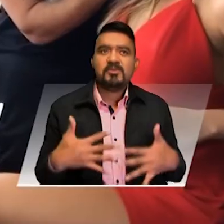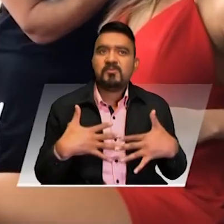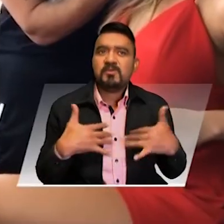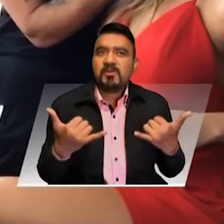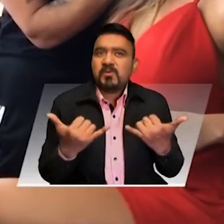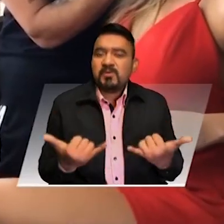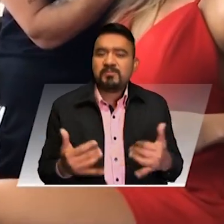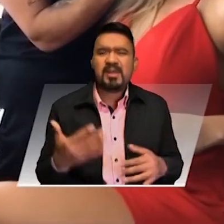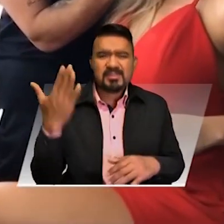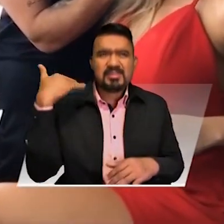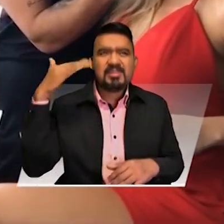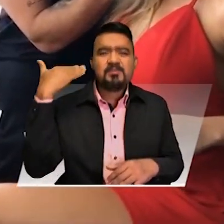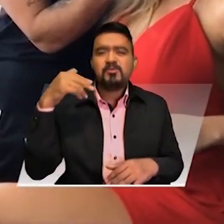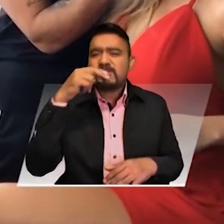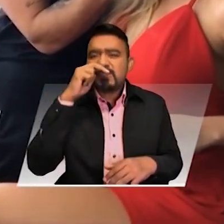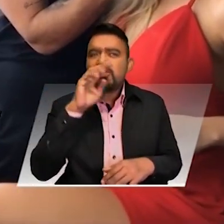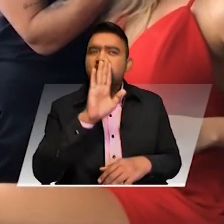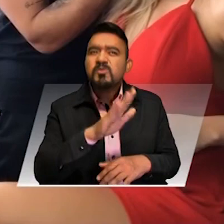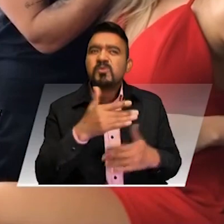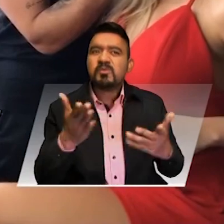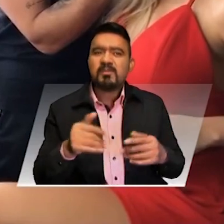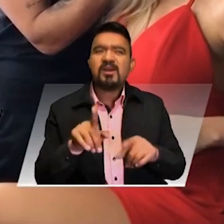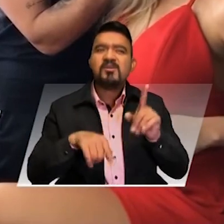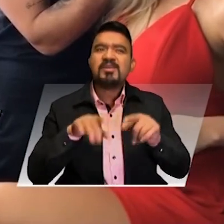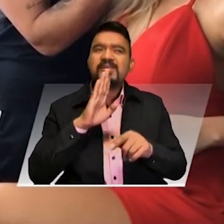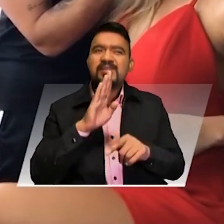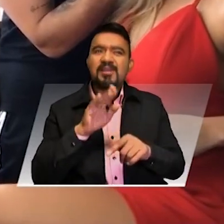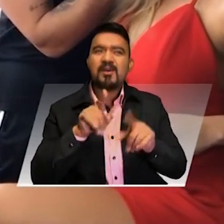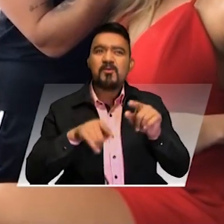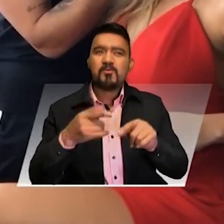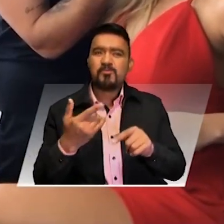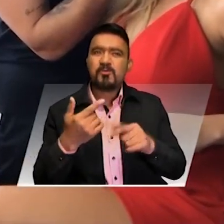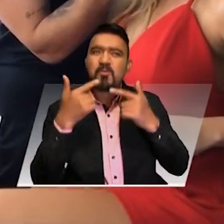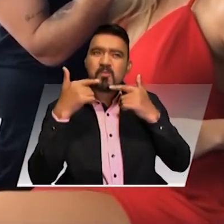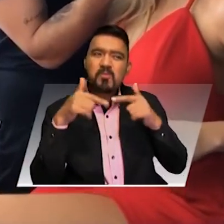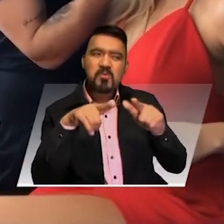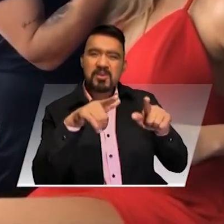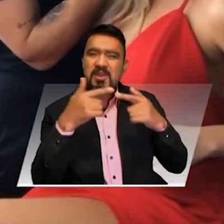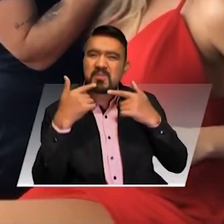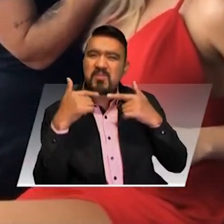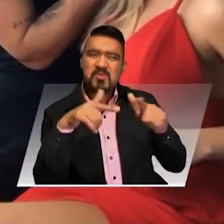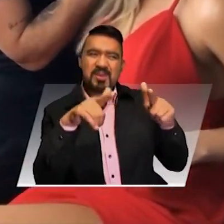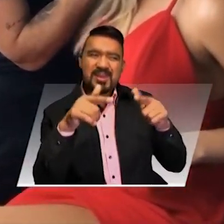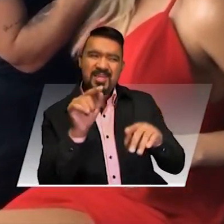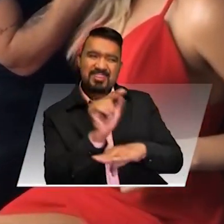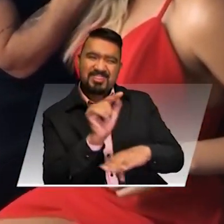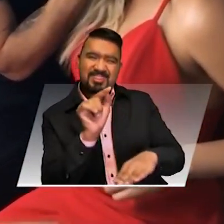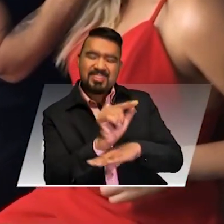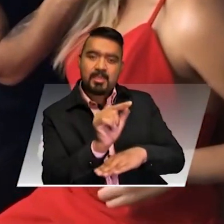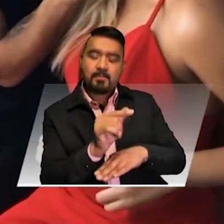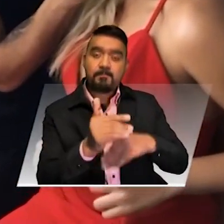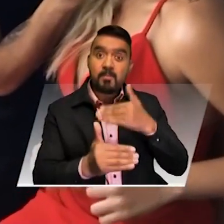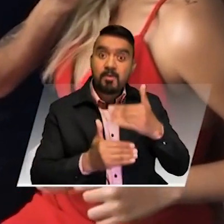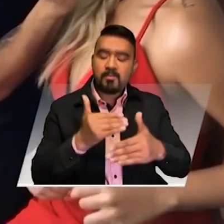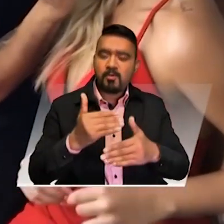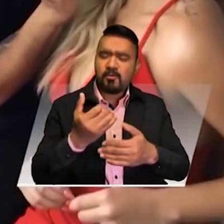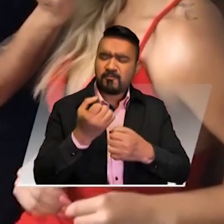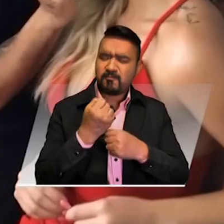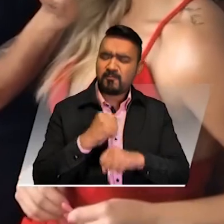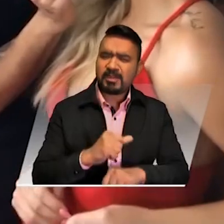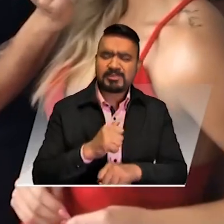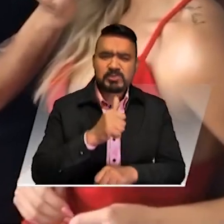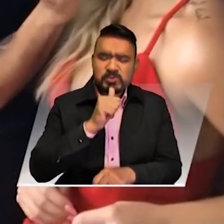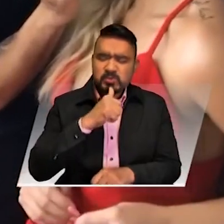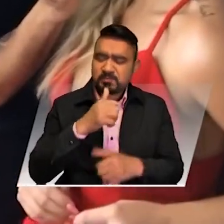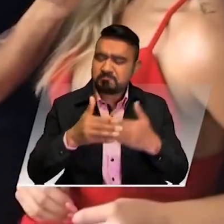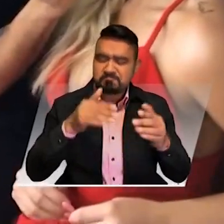En su niñez, este talentoso paisa fue blanco de bullying, pero con su valentía y fuerza lo superó y hoy le cuenta al mundo su